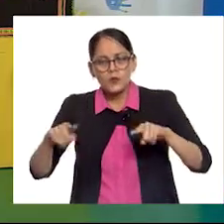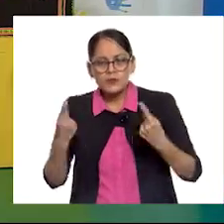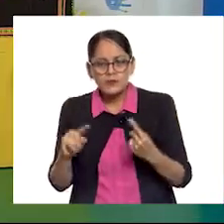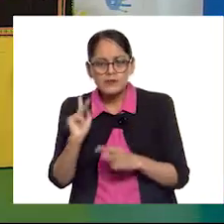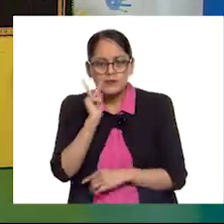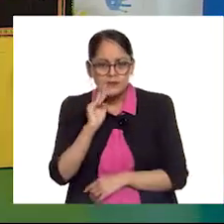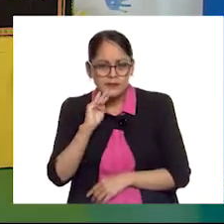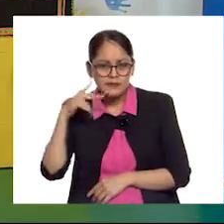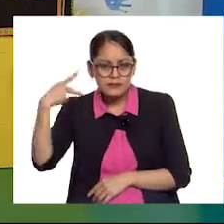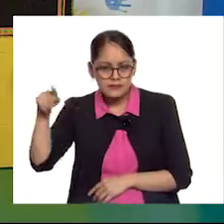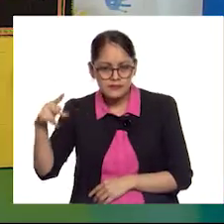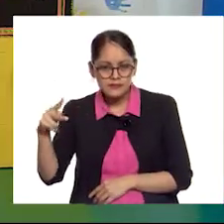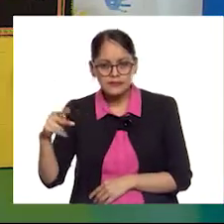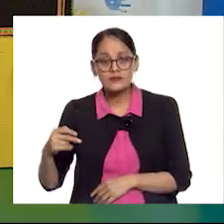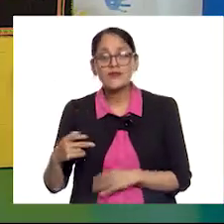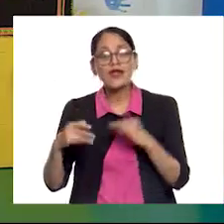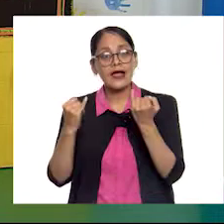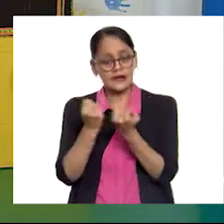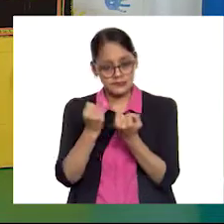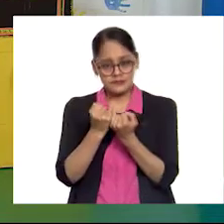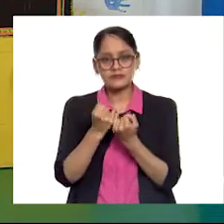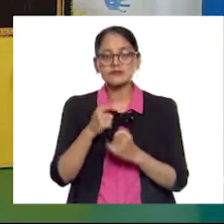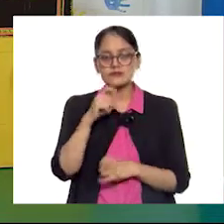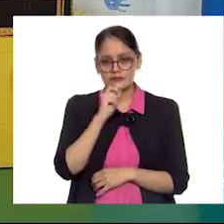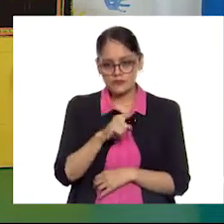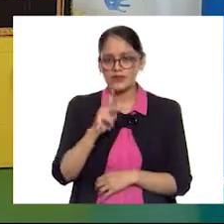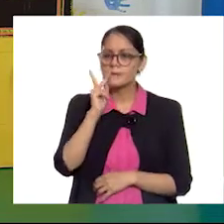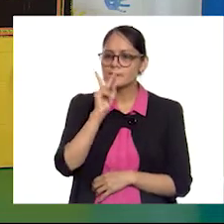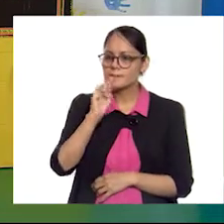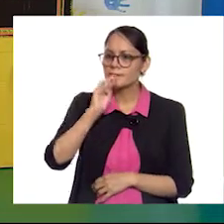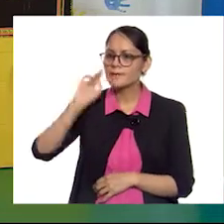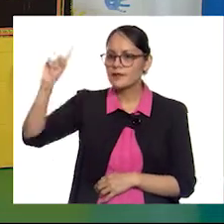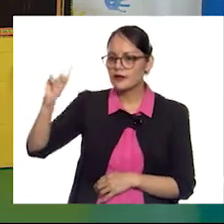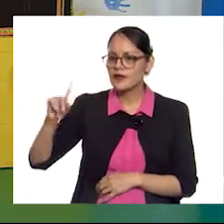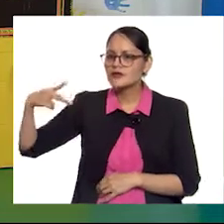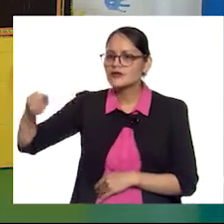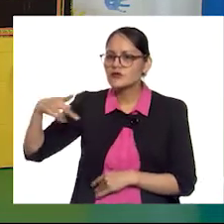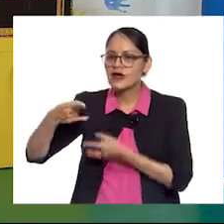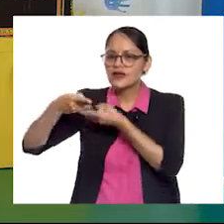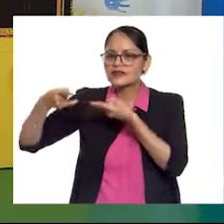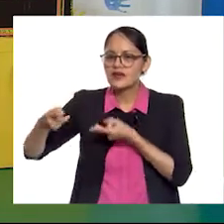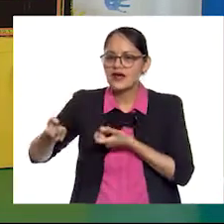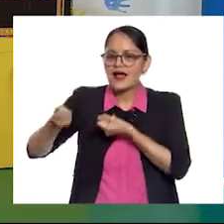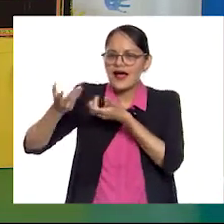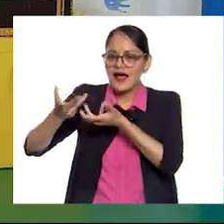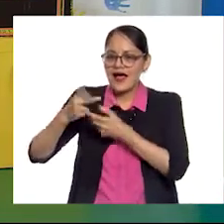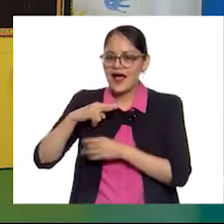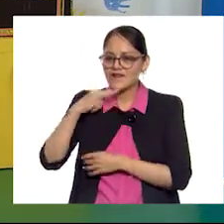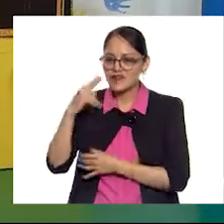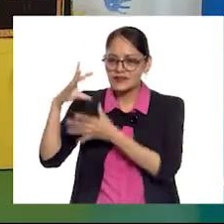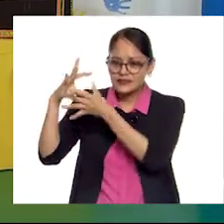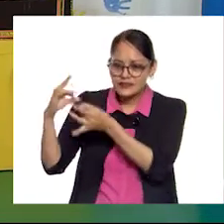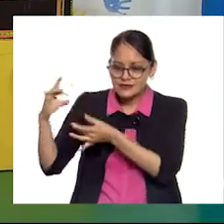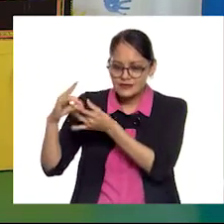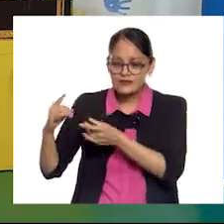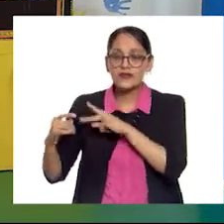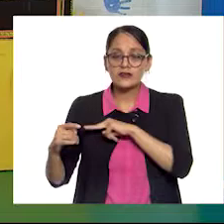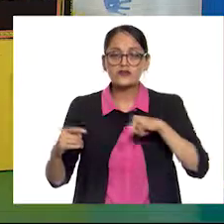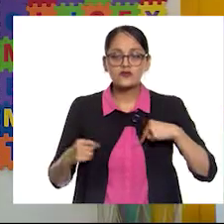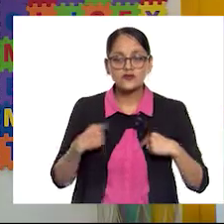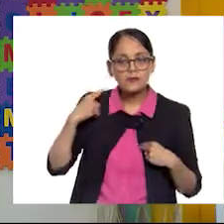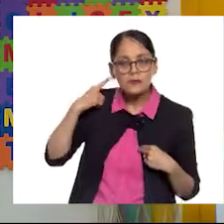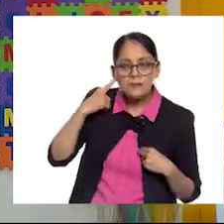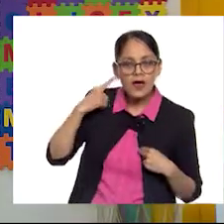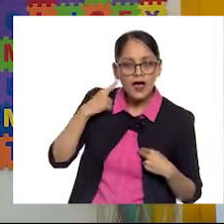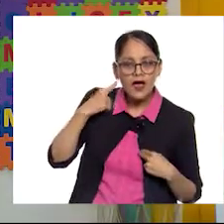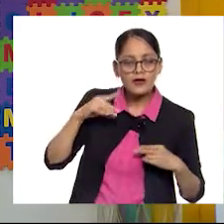papás. Y en este caso específico, podremos decirle a papá o mamá que nos narre una historia y nosotros empezar a movernos conforme vamos